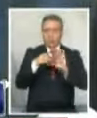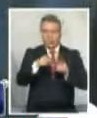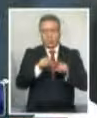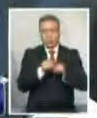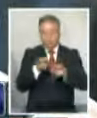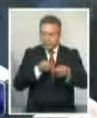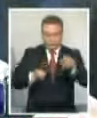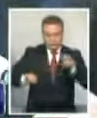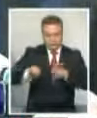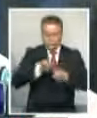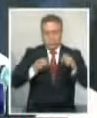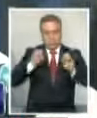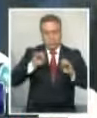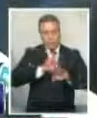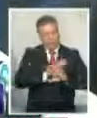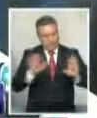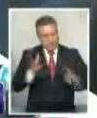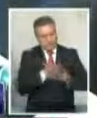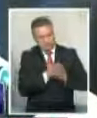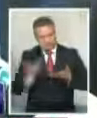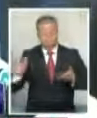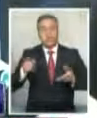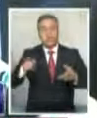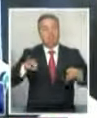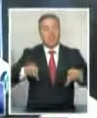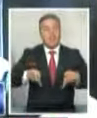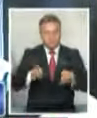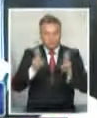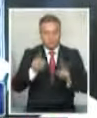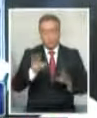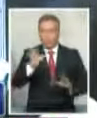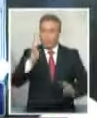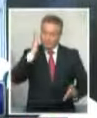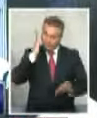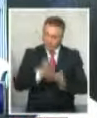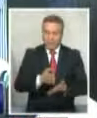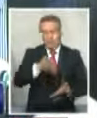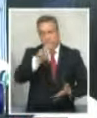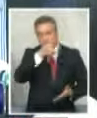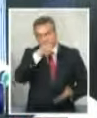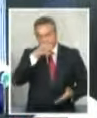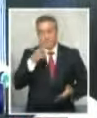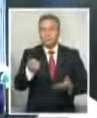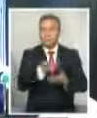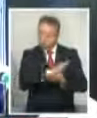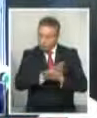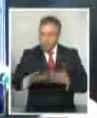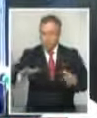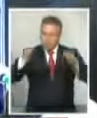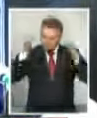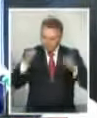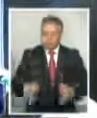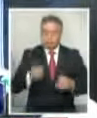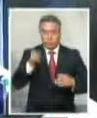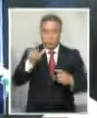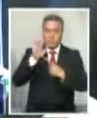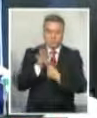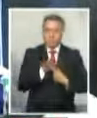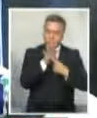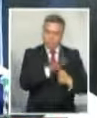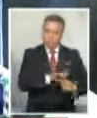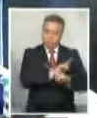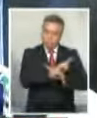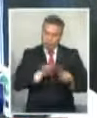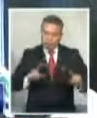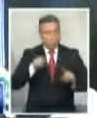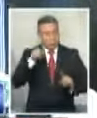educación y garantizar la educación como un derecho. Terminar efectivamente con el lucro, garantizar gratuidad y terminar con toda forma de discriminación. En eso no nos